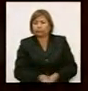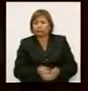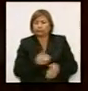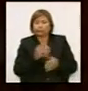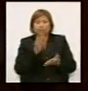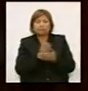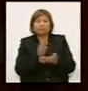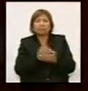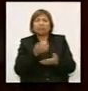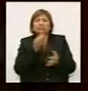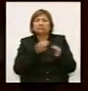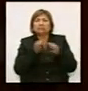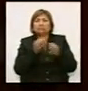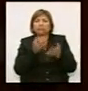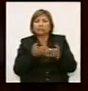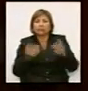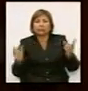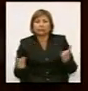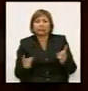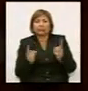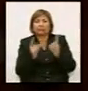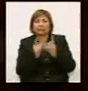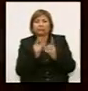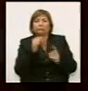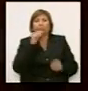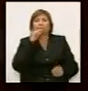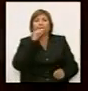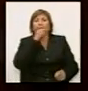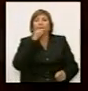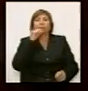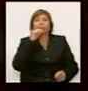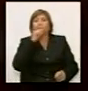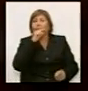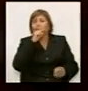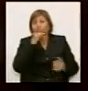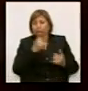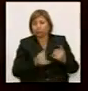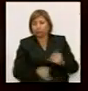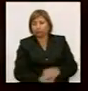terminaban el encuentro eran las mujeres.